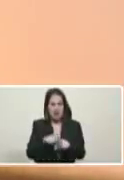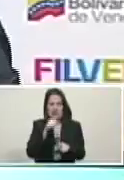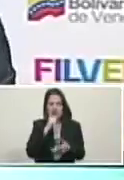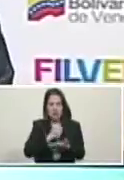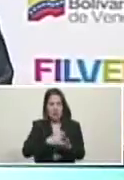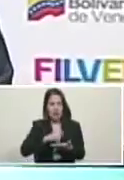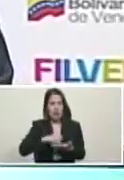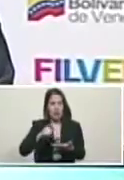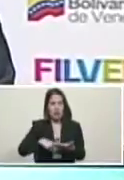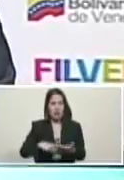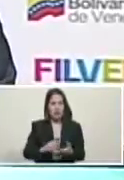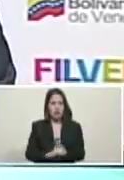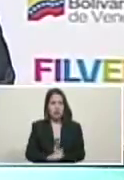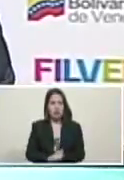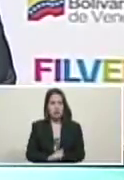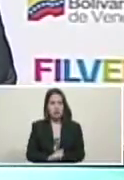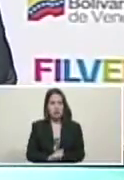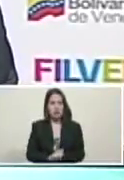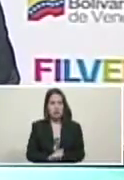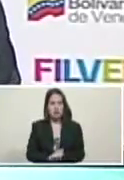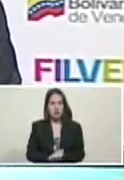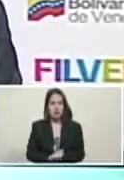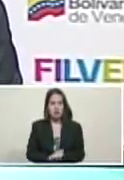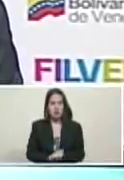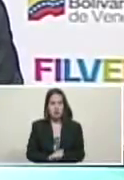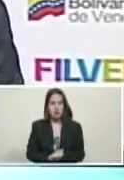Vadel, Vadel Hermanos.